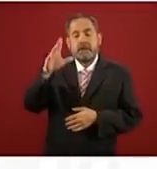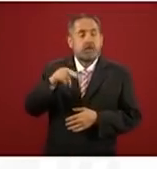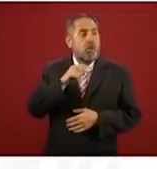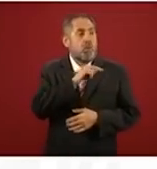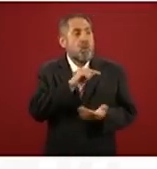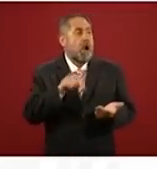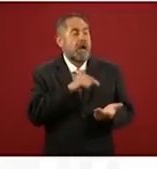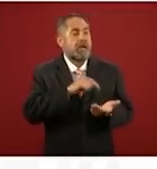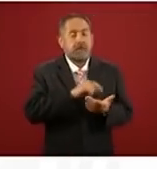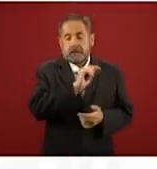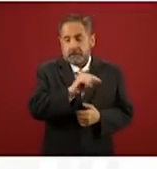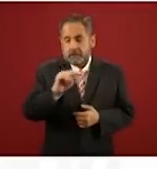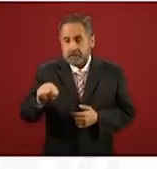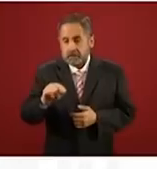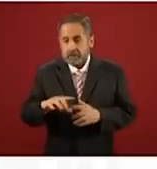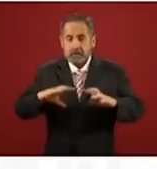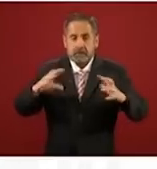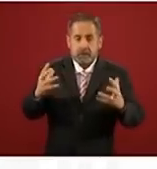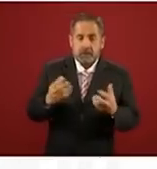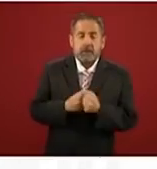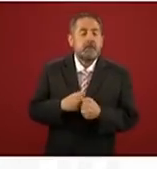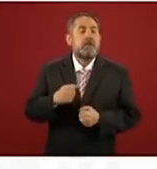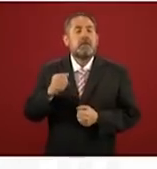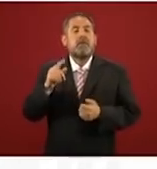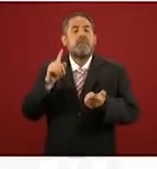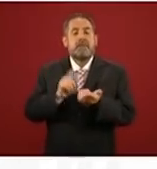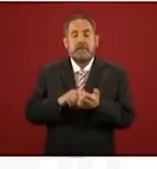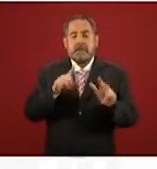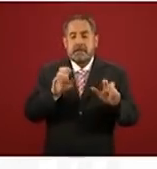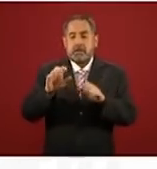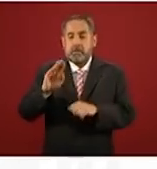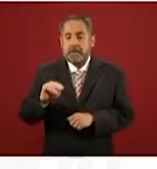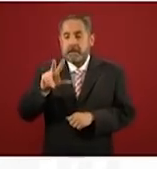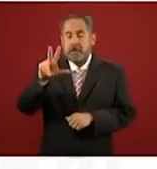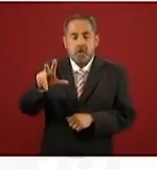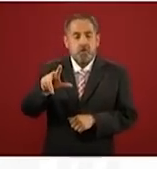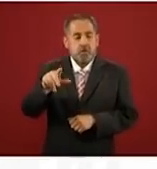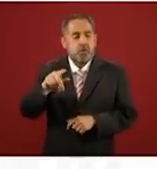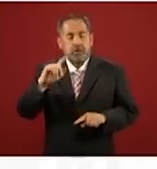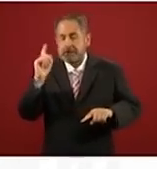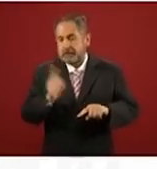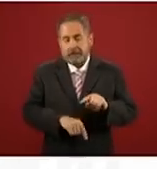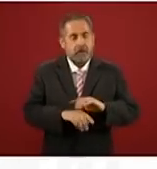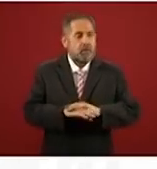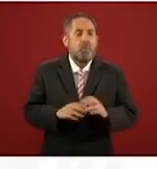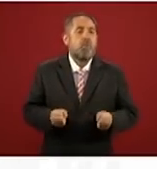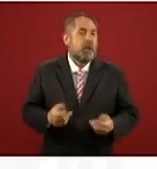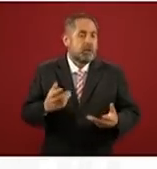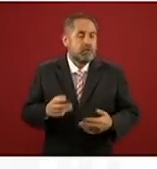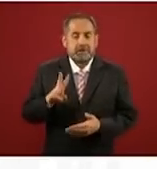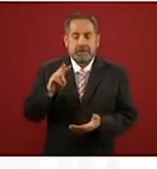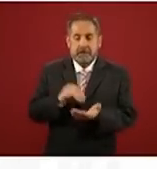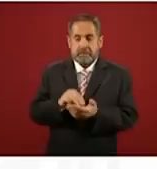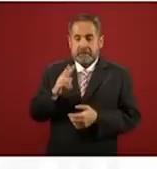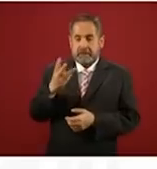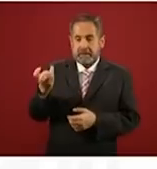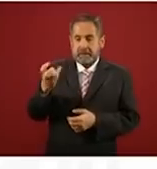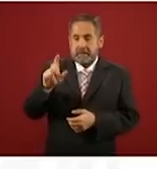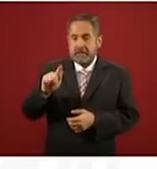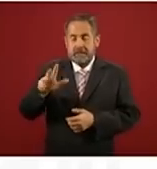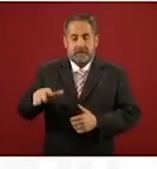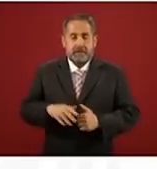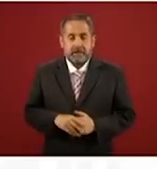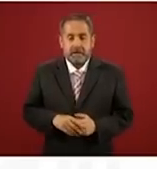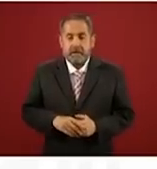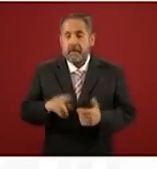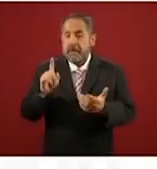31 mil 798 cilindros y movilizamos 3 mil 375 mil